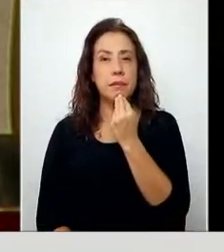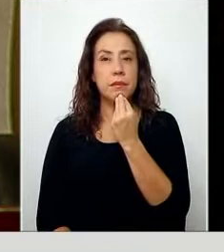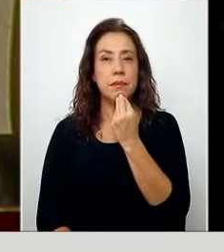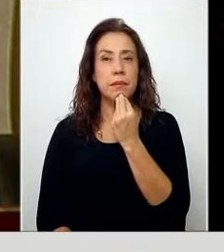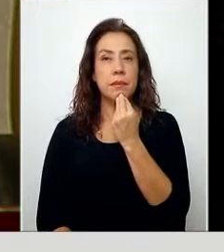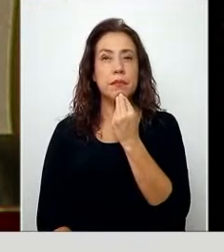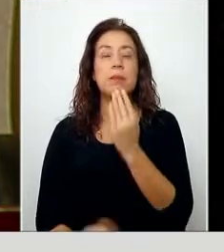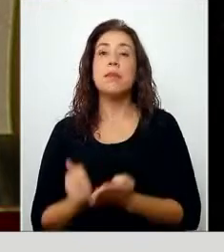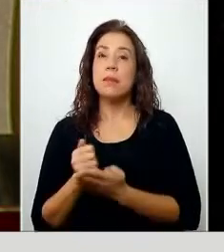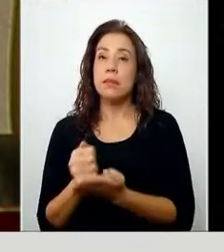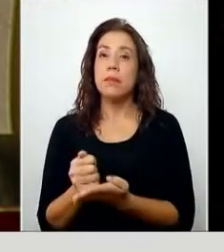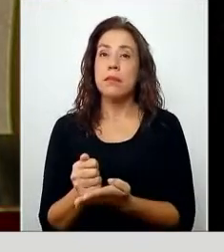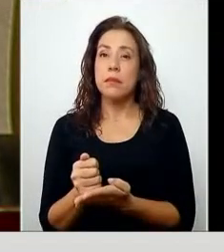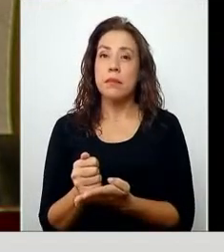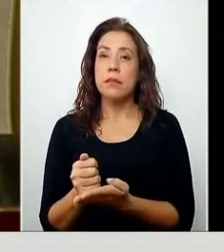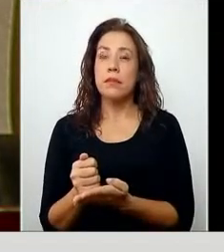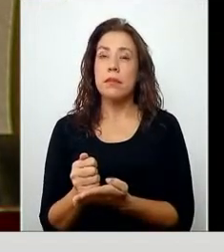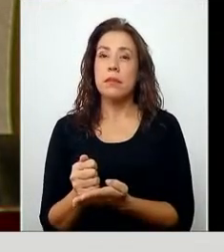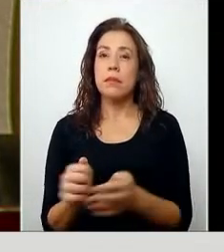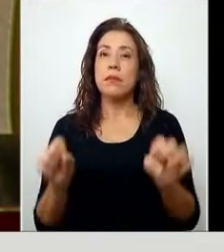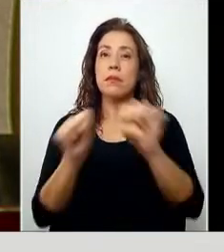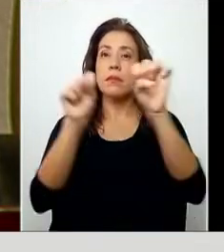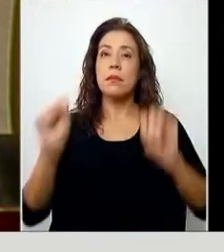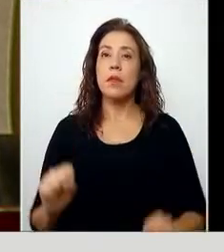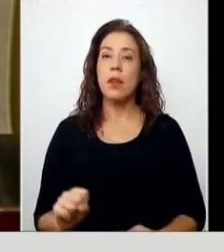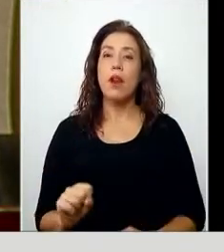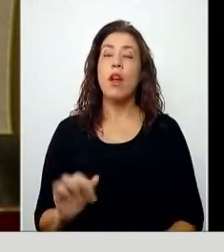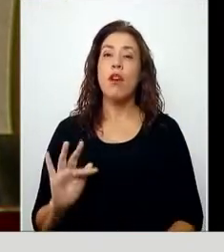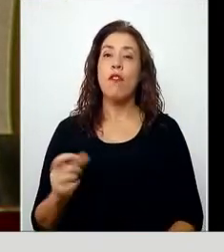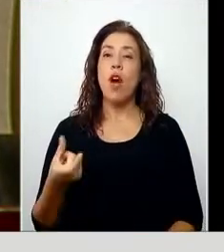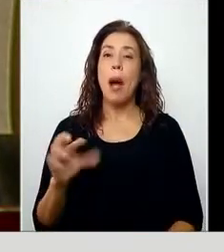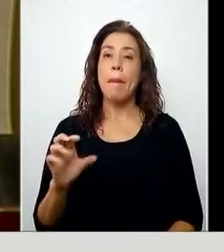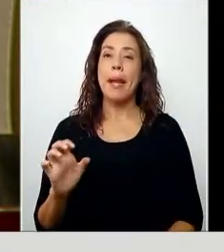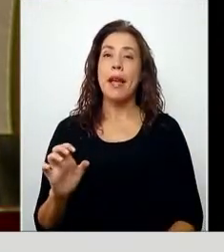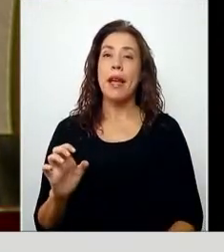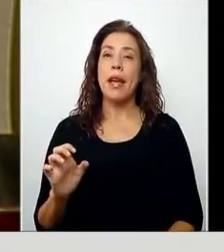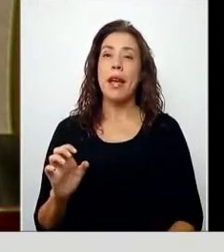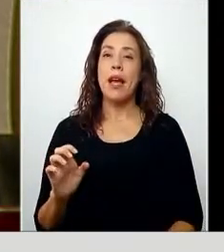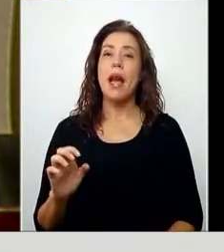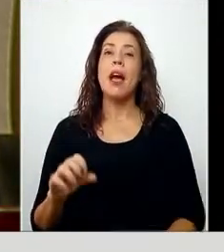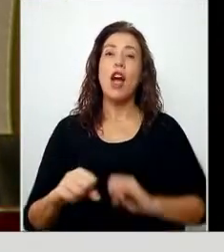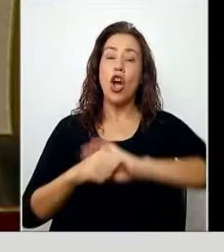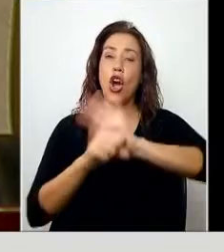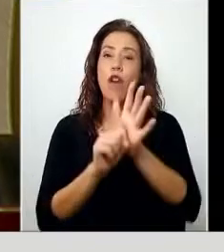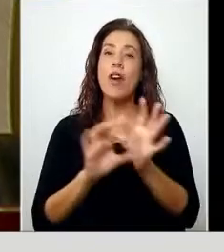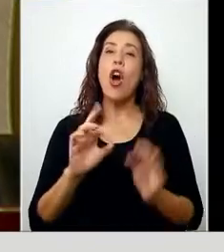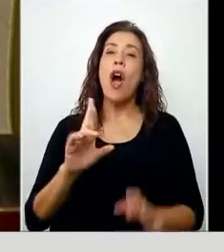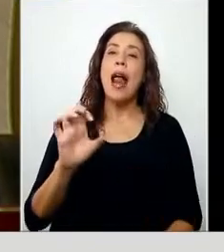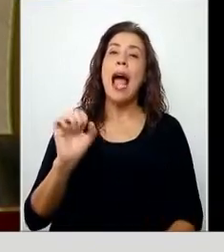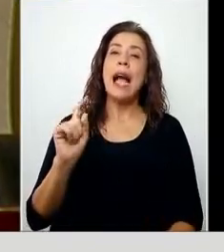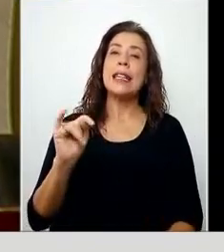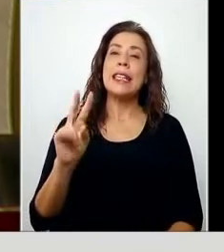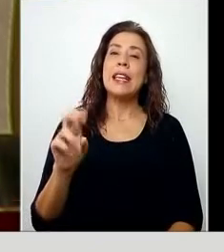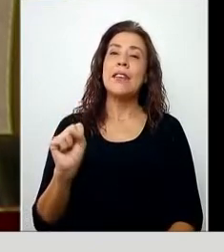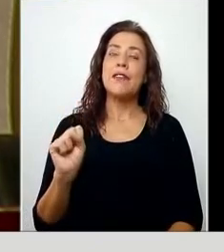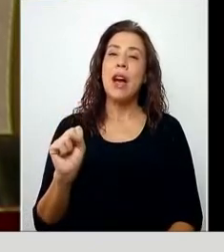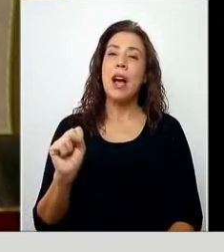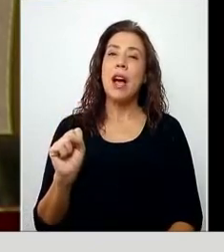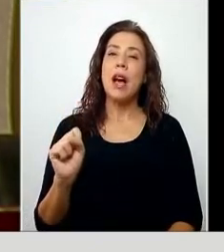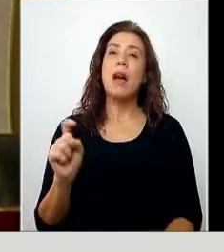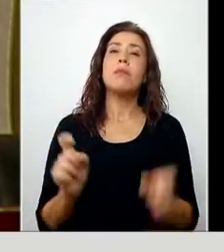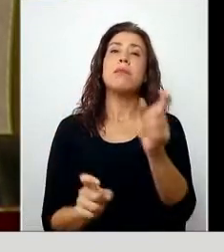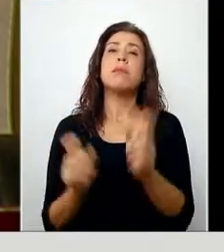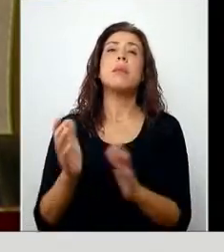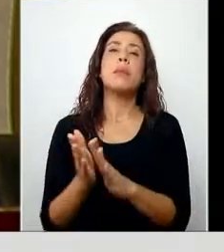de los sistemas del fogape covid o fogape como decía reactiva aquellos que han sido cierto han sido vulnerados por ejemplo por el tema